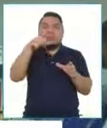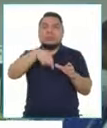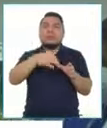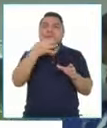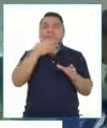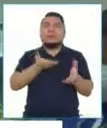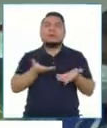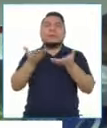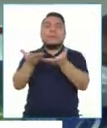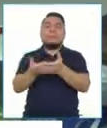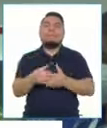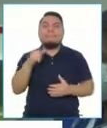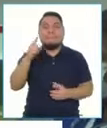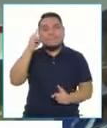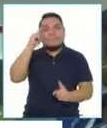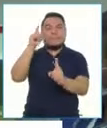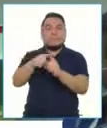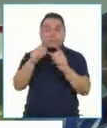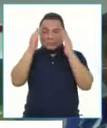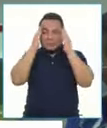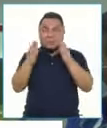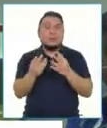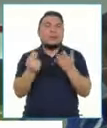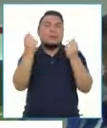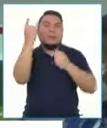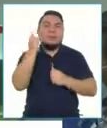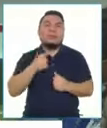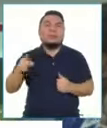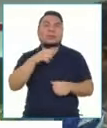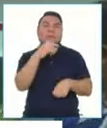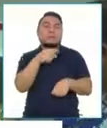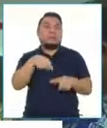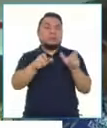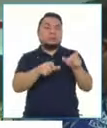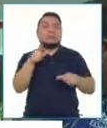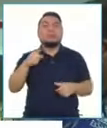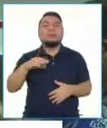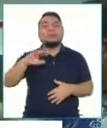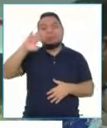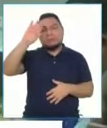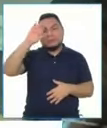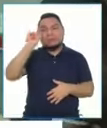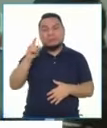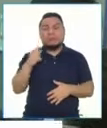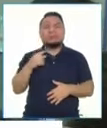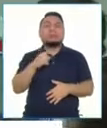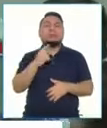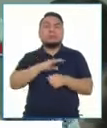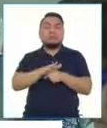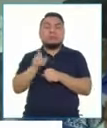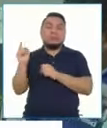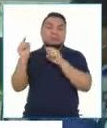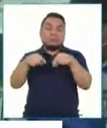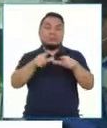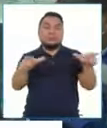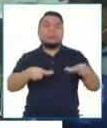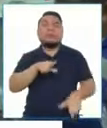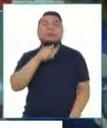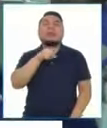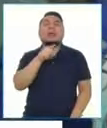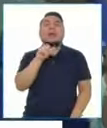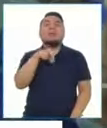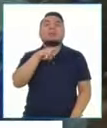se entregan, que están destinados a la atención inmediata de los pacientes con COVID-19 que lleguen a la Villa Esalud